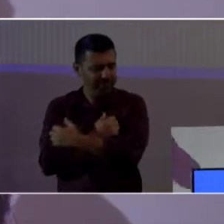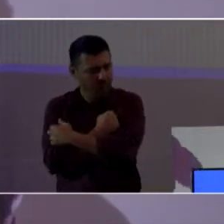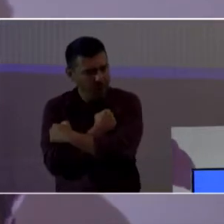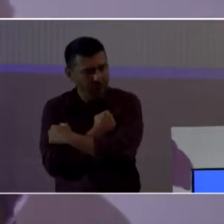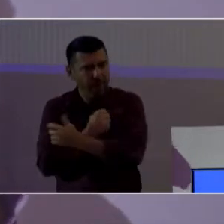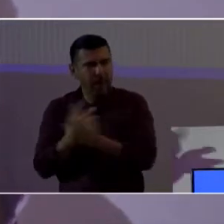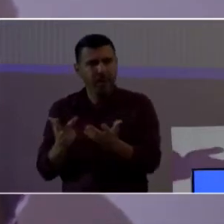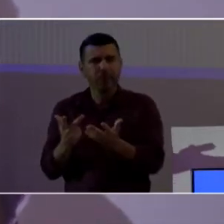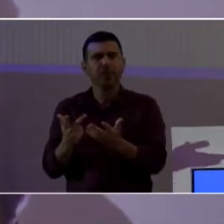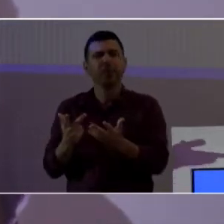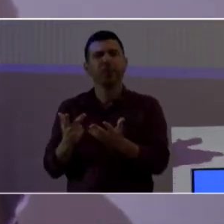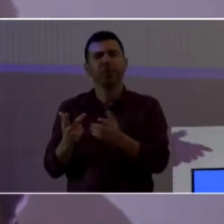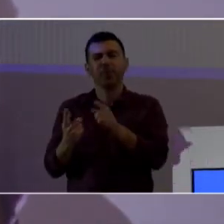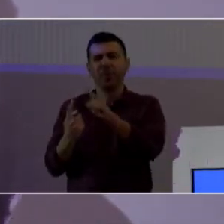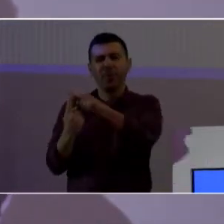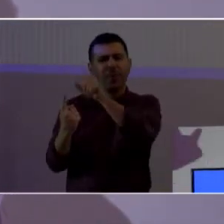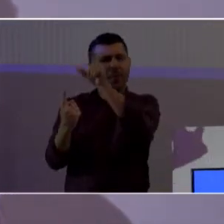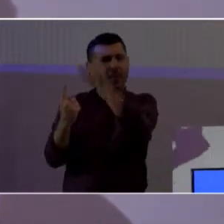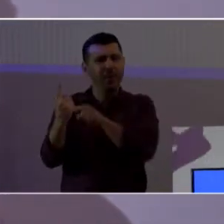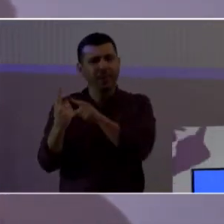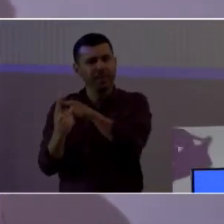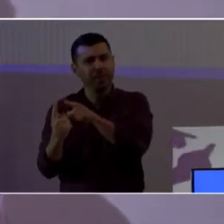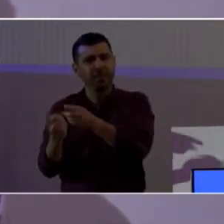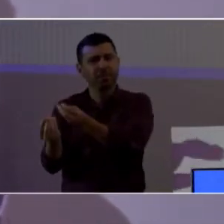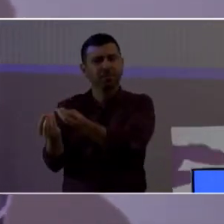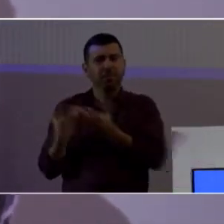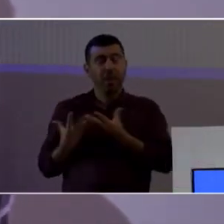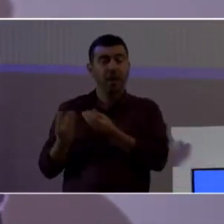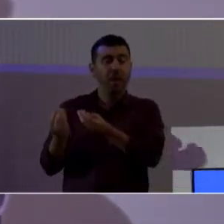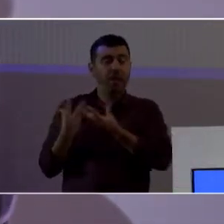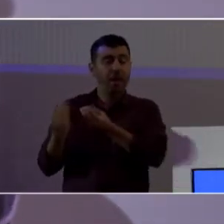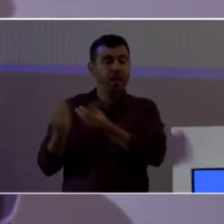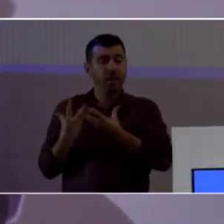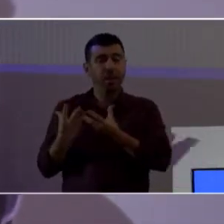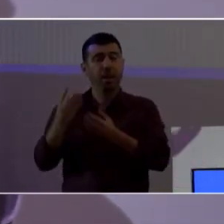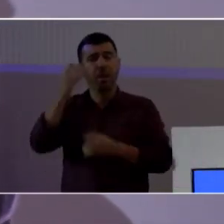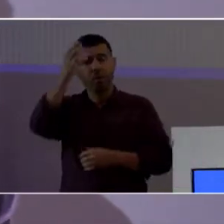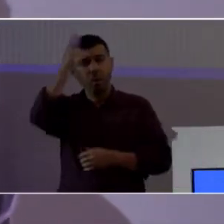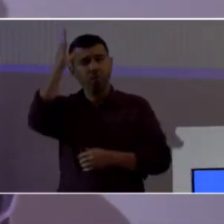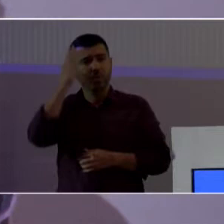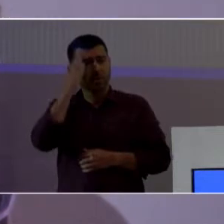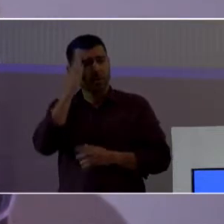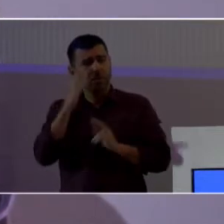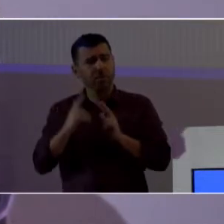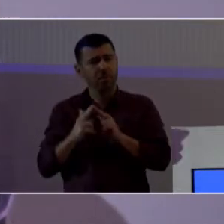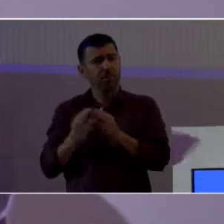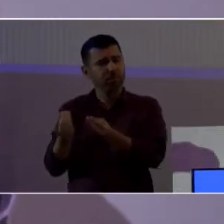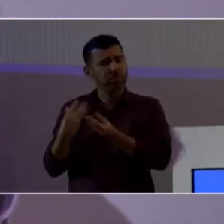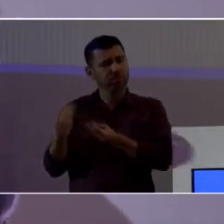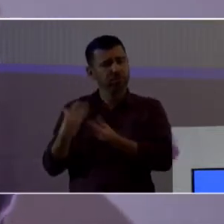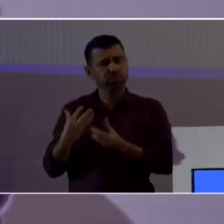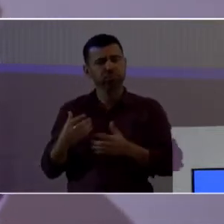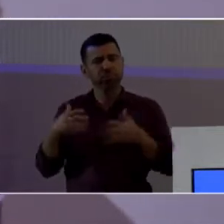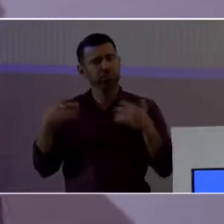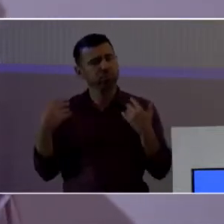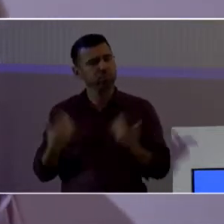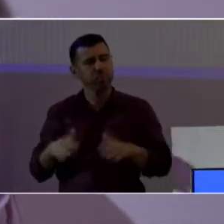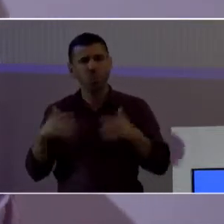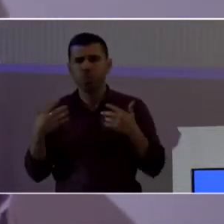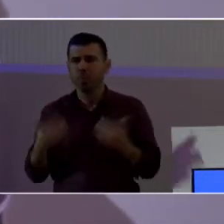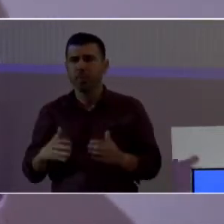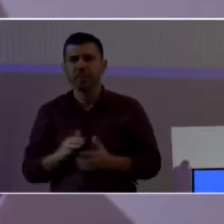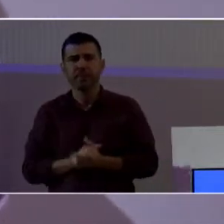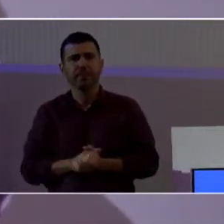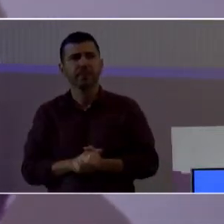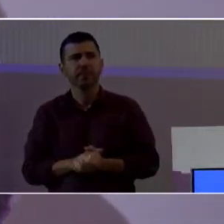viene a brindarles todo ese conocimiento que ellos tienen, ¿sí? Bueno, después, de